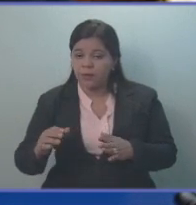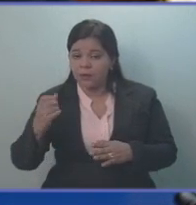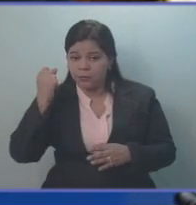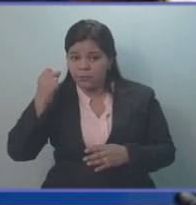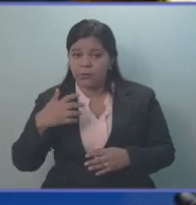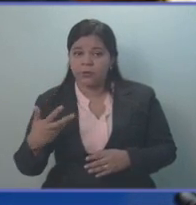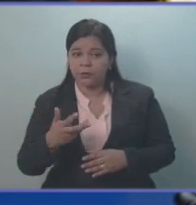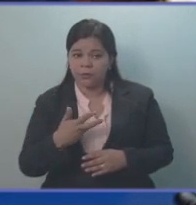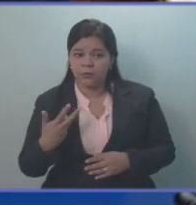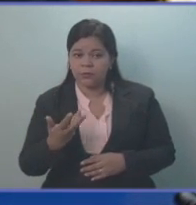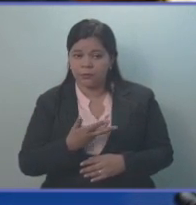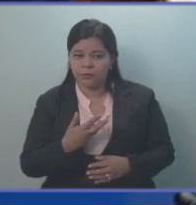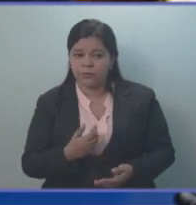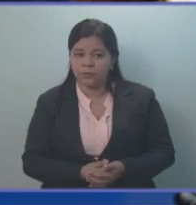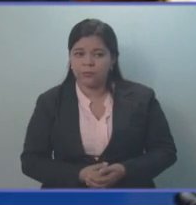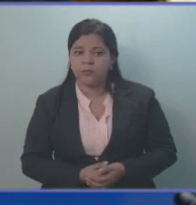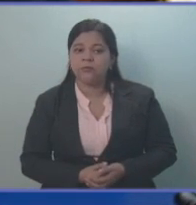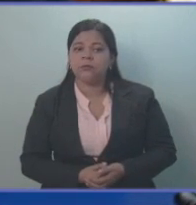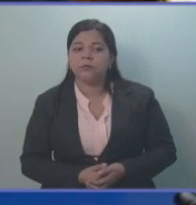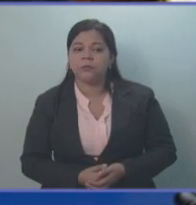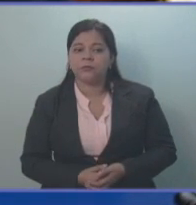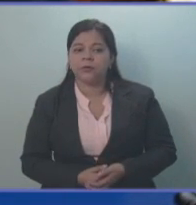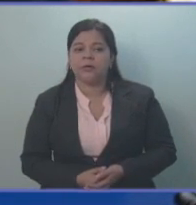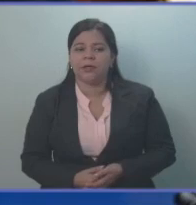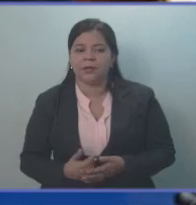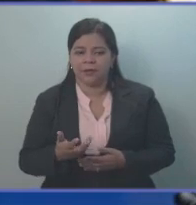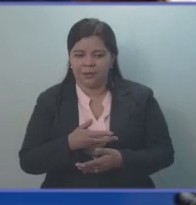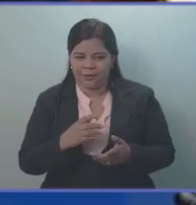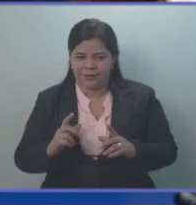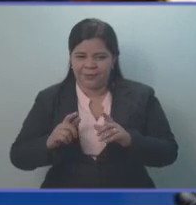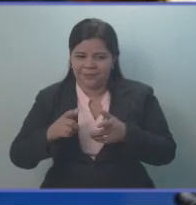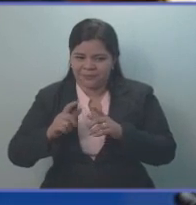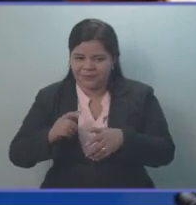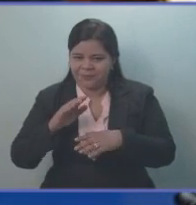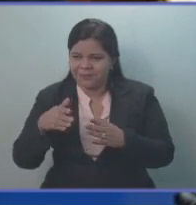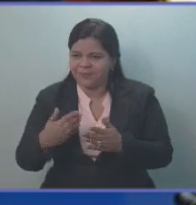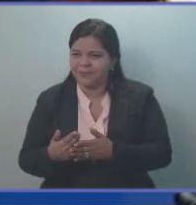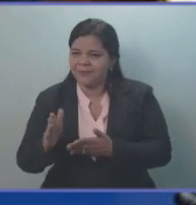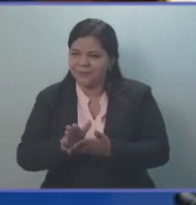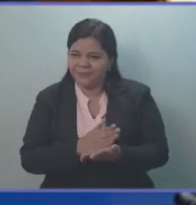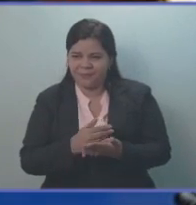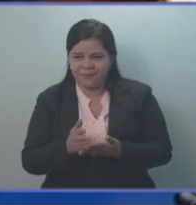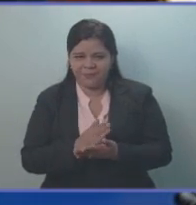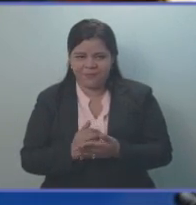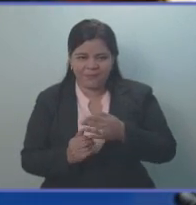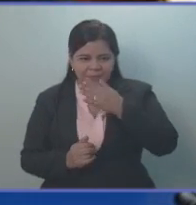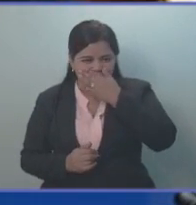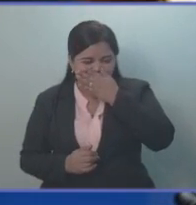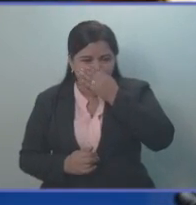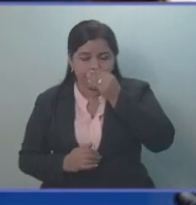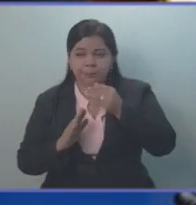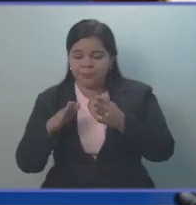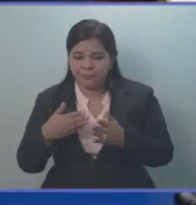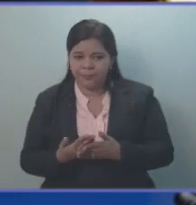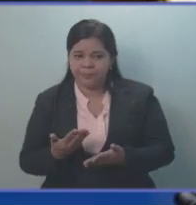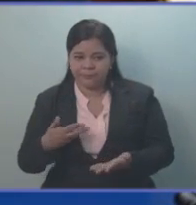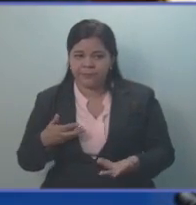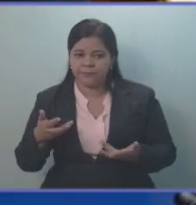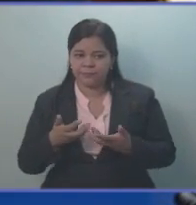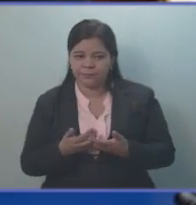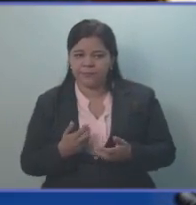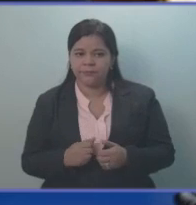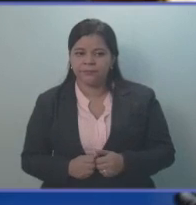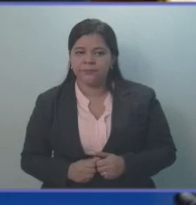destacar que esta donación va para que se distribuya en 143 municipios del